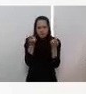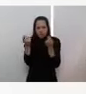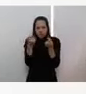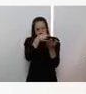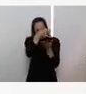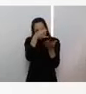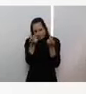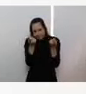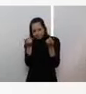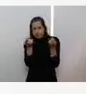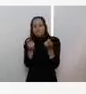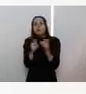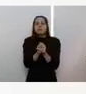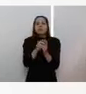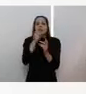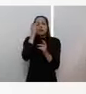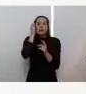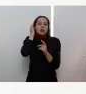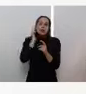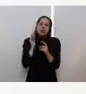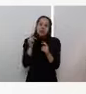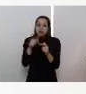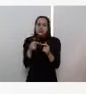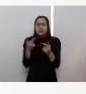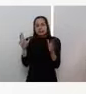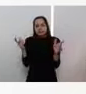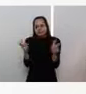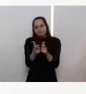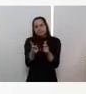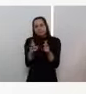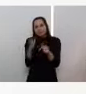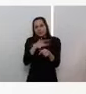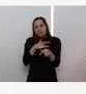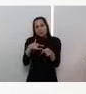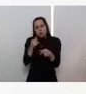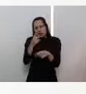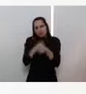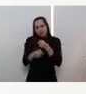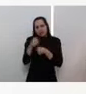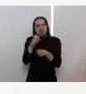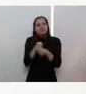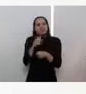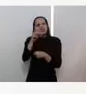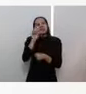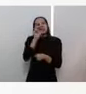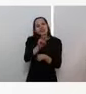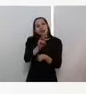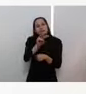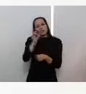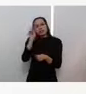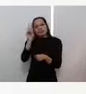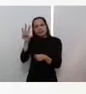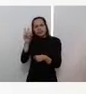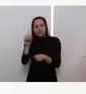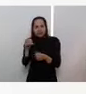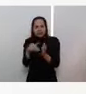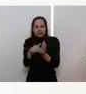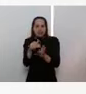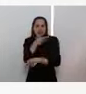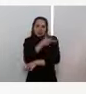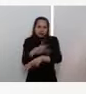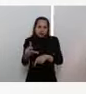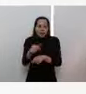presupuestal obviamente esta disminución de servicios de salud facturamos el año pasado cerca de 303 mil millones de pesos